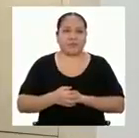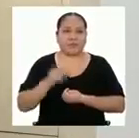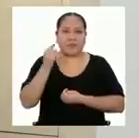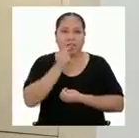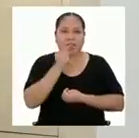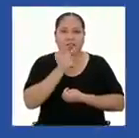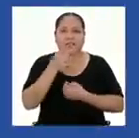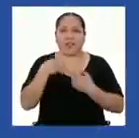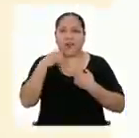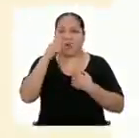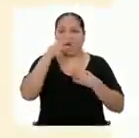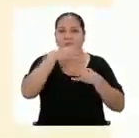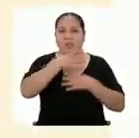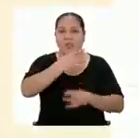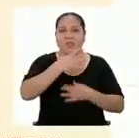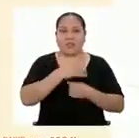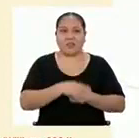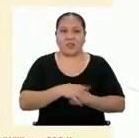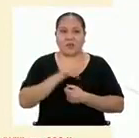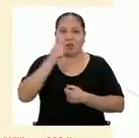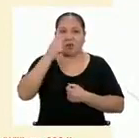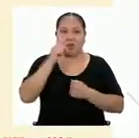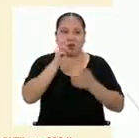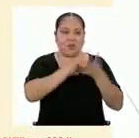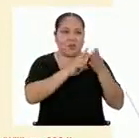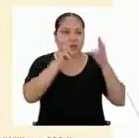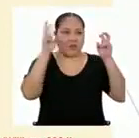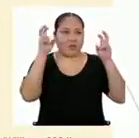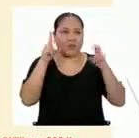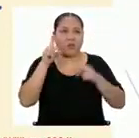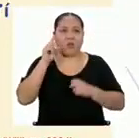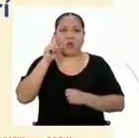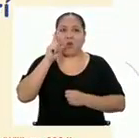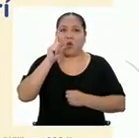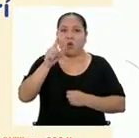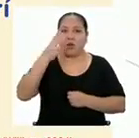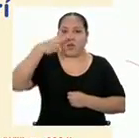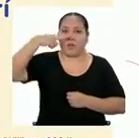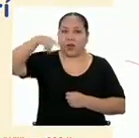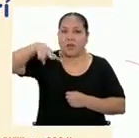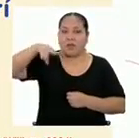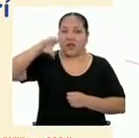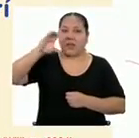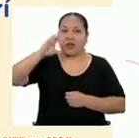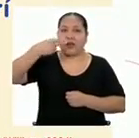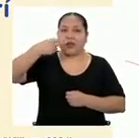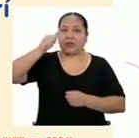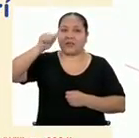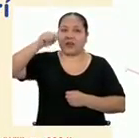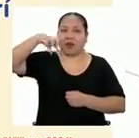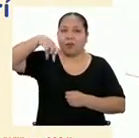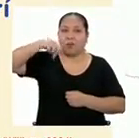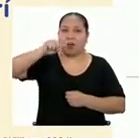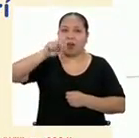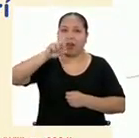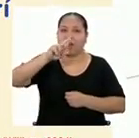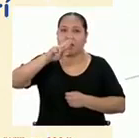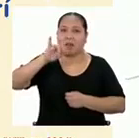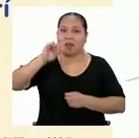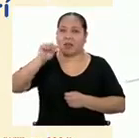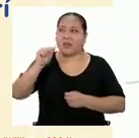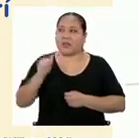Aquí tengo uno muy interesante. Primero leo el título, Una mirada chaparrí. ¿Qué te sugiere el título del texto?